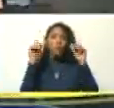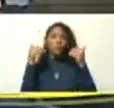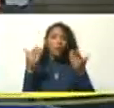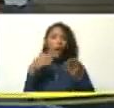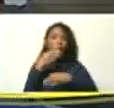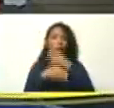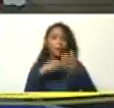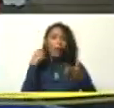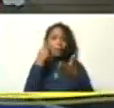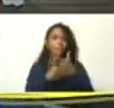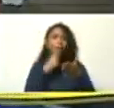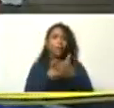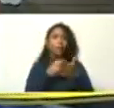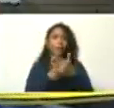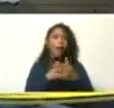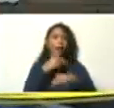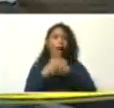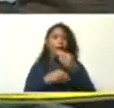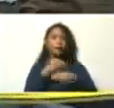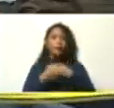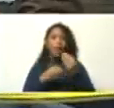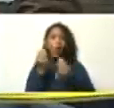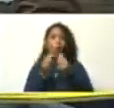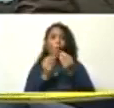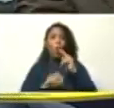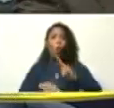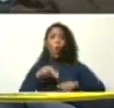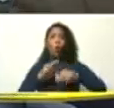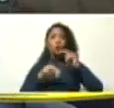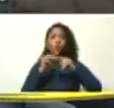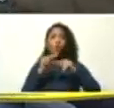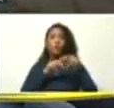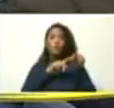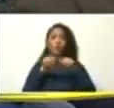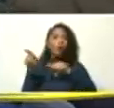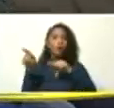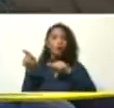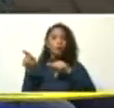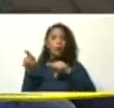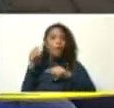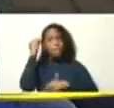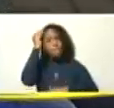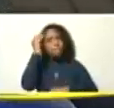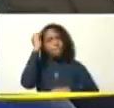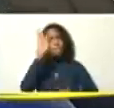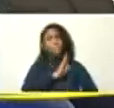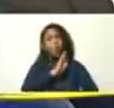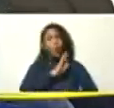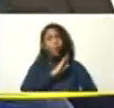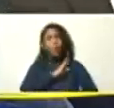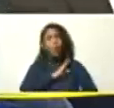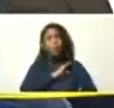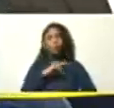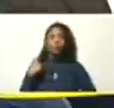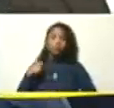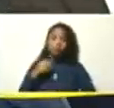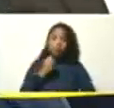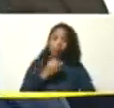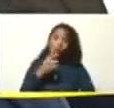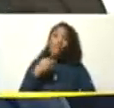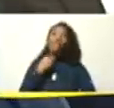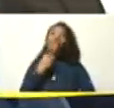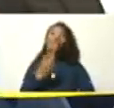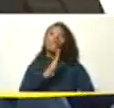dar la batalla, de dar la guerra y de construir a partir de allí un pensamiento propio y de tener pues una voz